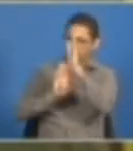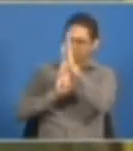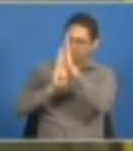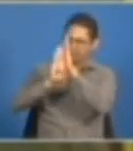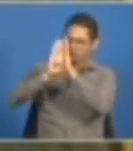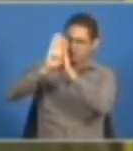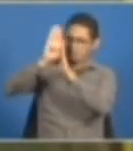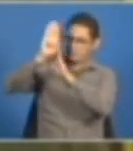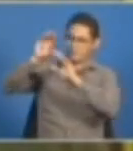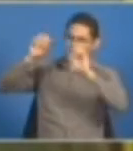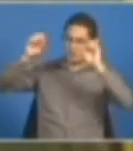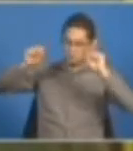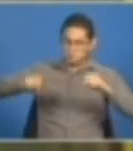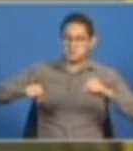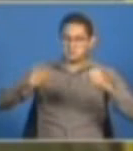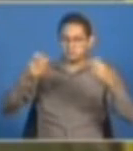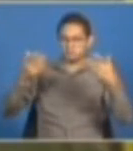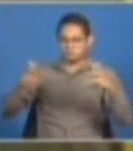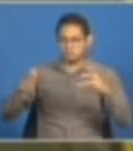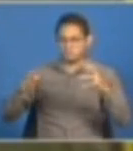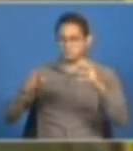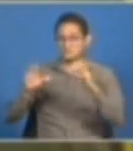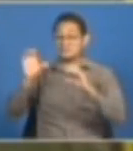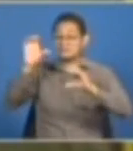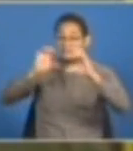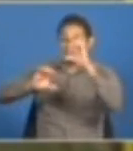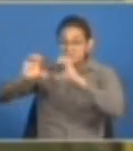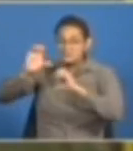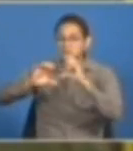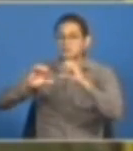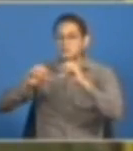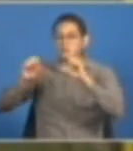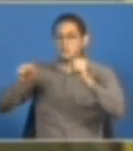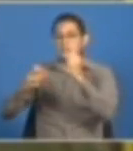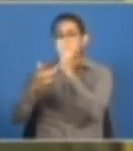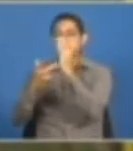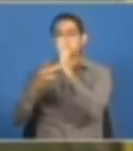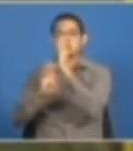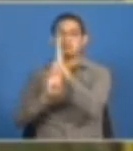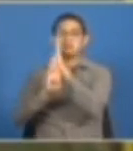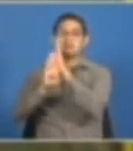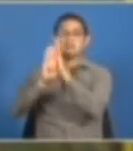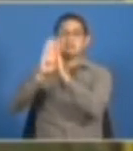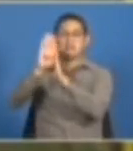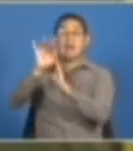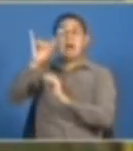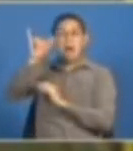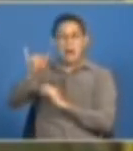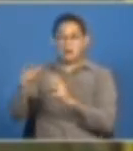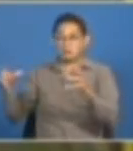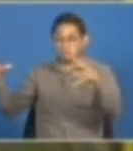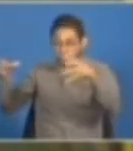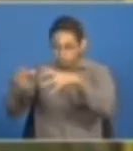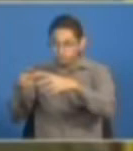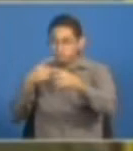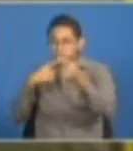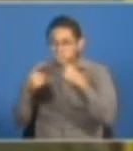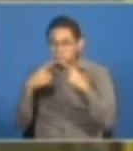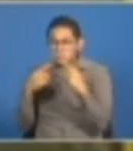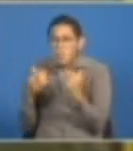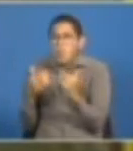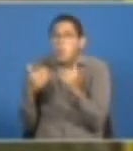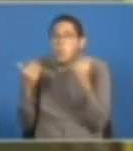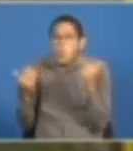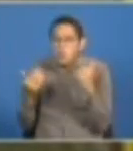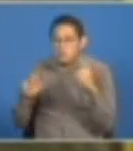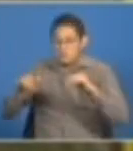podamos, sin duda, desarrollar la ciencia y desarrollar la tecnología. Y ahí discutiremos la posibilidad de que